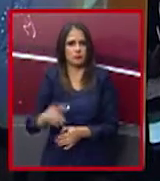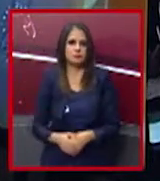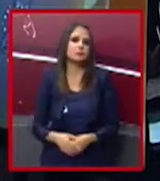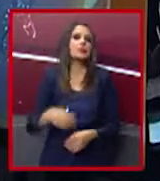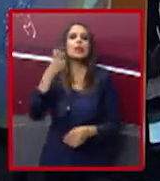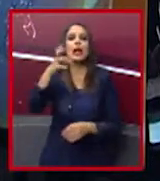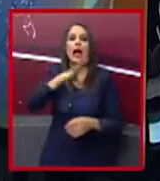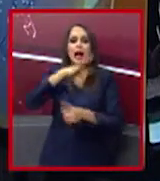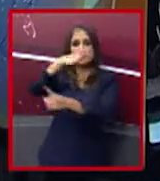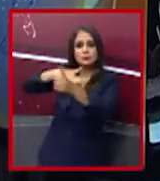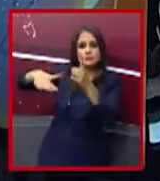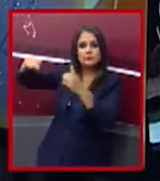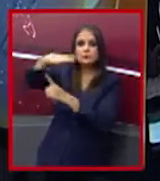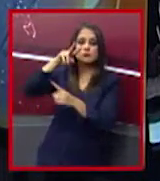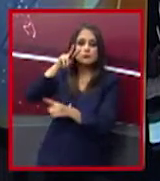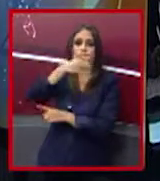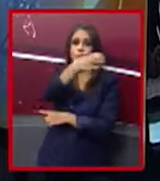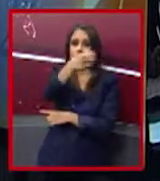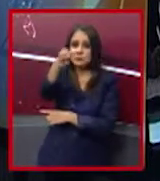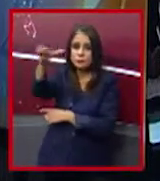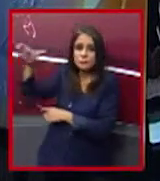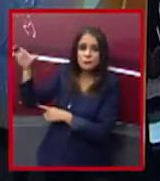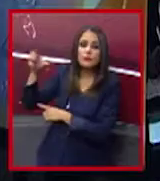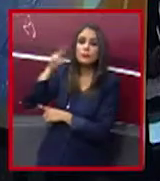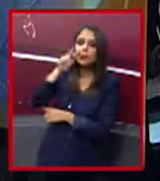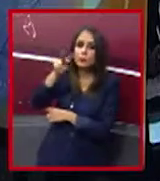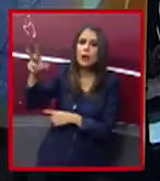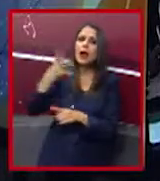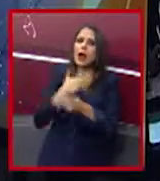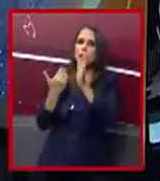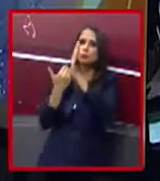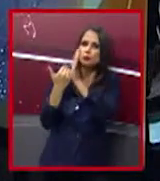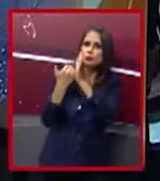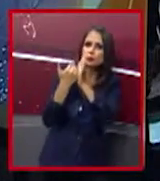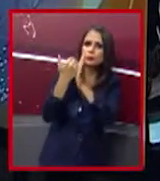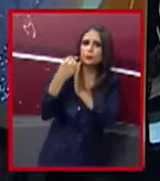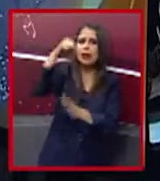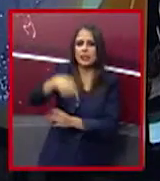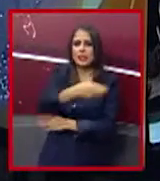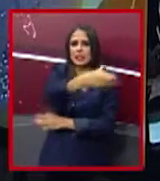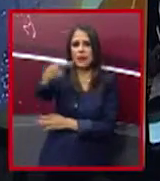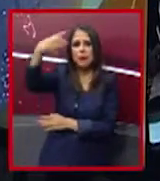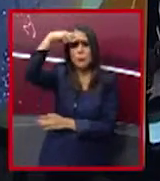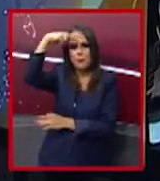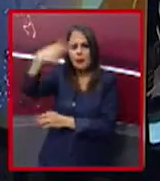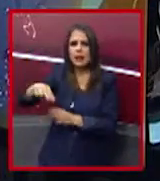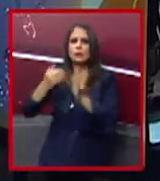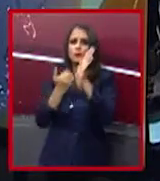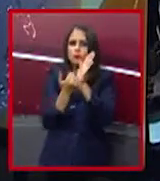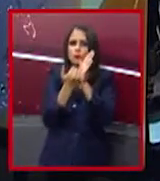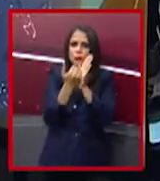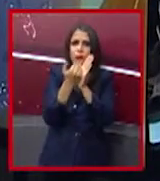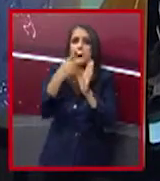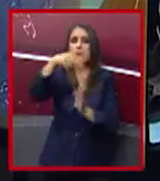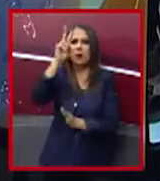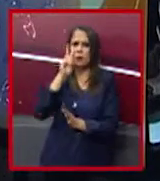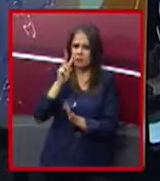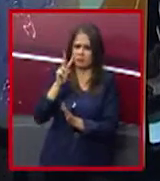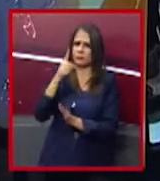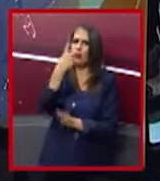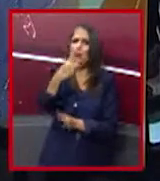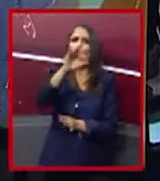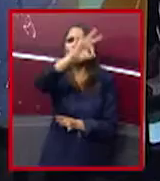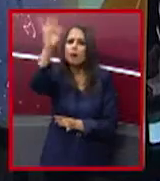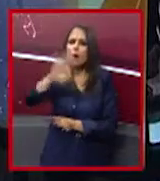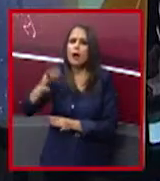superávit de la balanza comercial agropecuaria no es producto de la productividad del campo mexicano en general, ya que es resultado de menos del 1% de